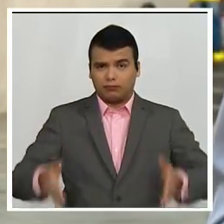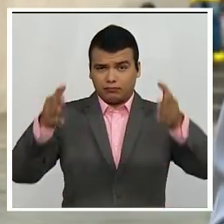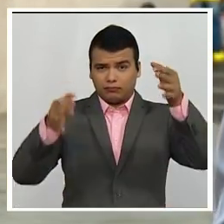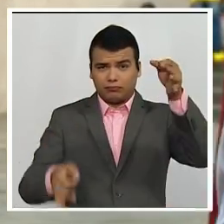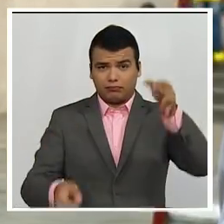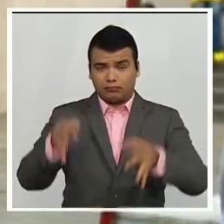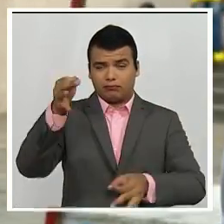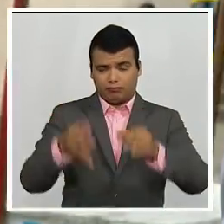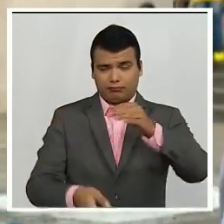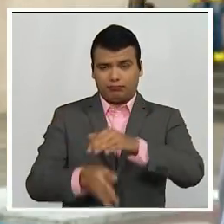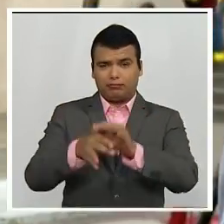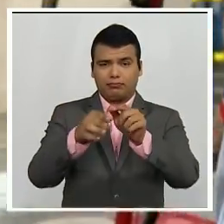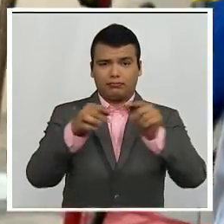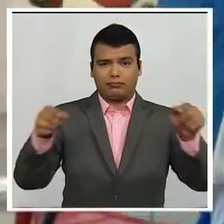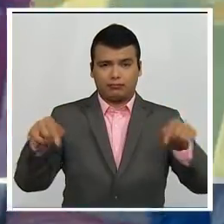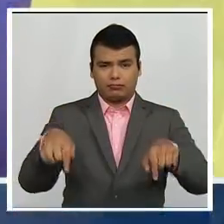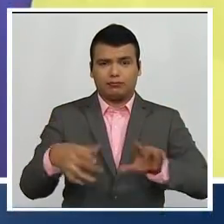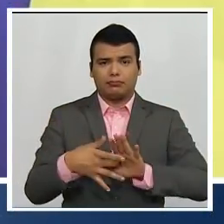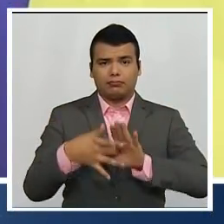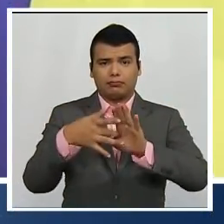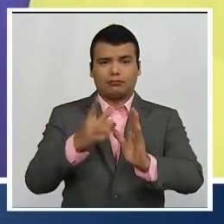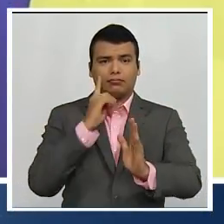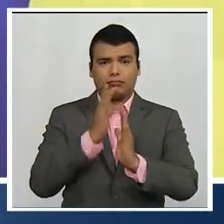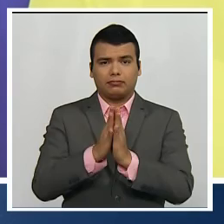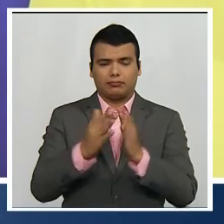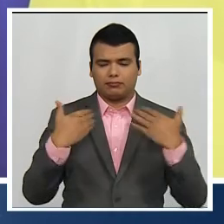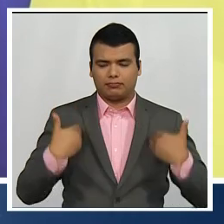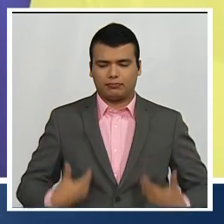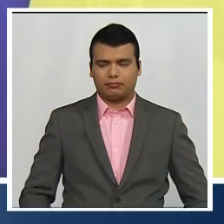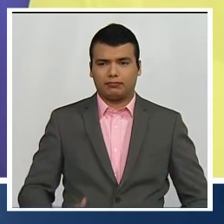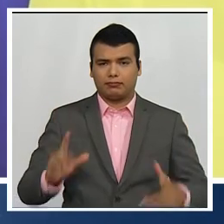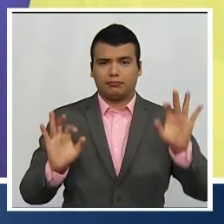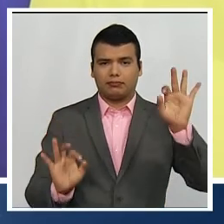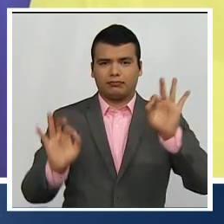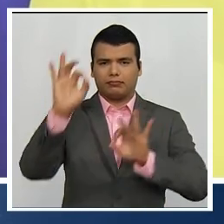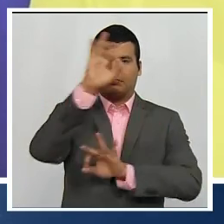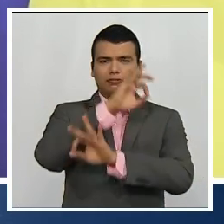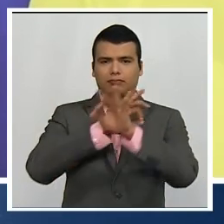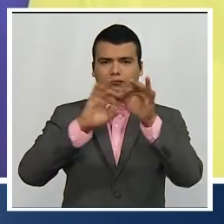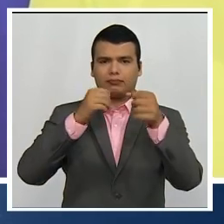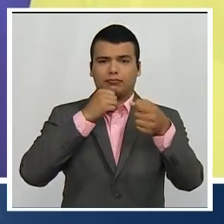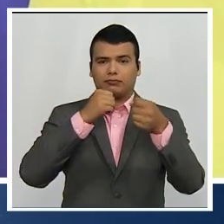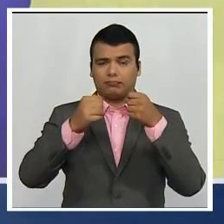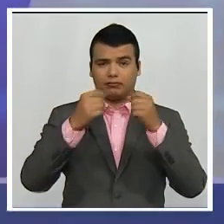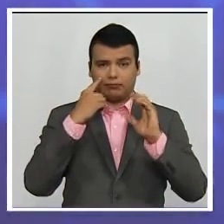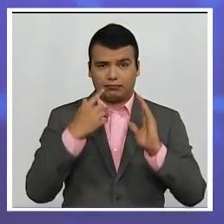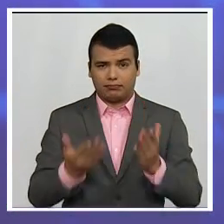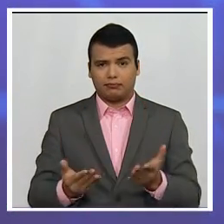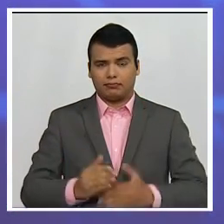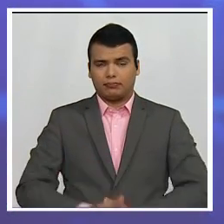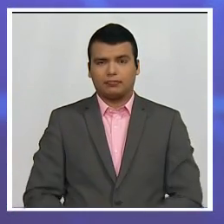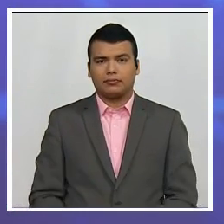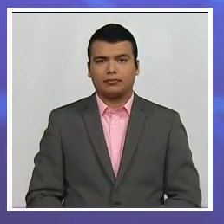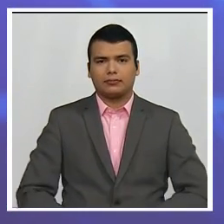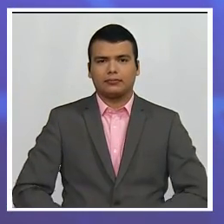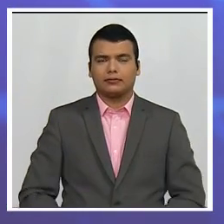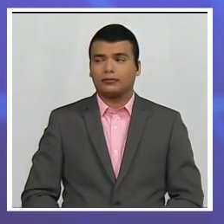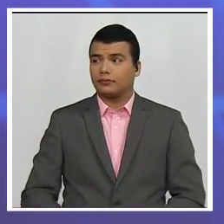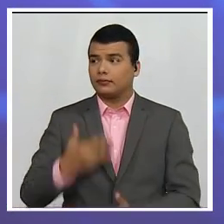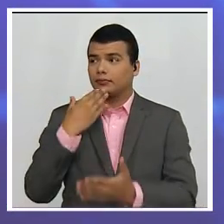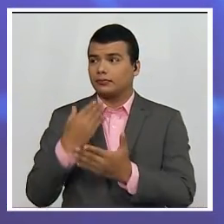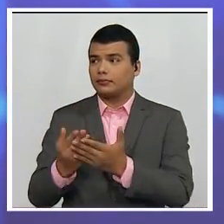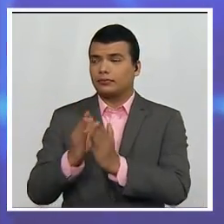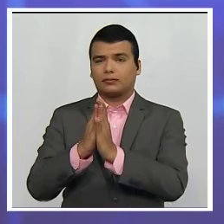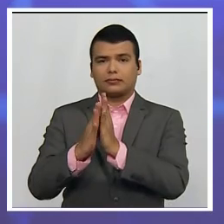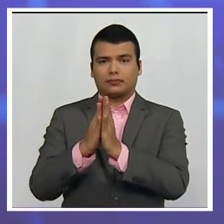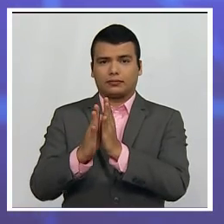regresó con ustedes a nuestro centro de noticias sigan con más información gustavo andrés gonzález telepacífico noticias muchas gracias gustado por su